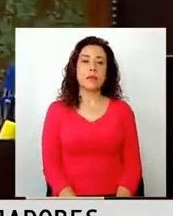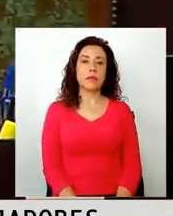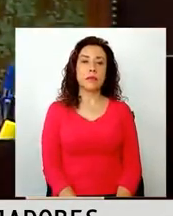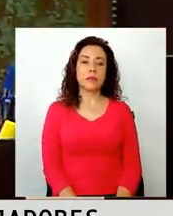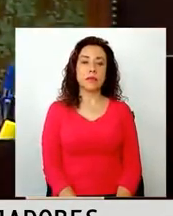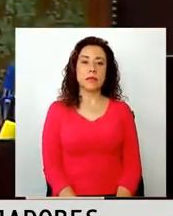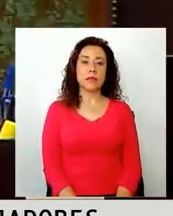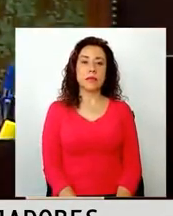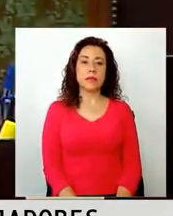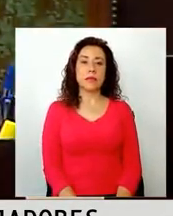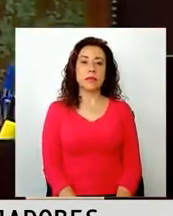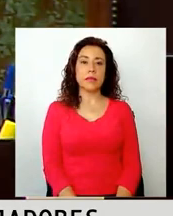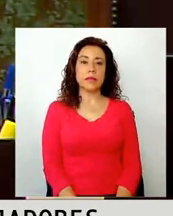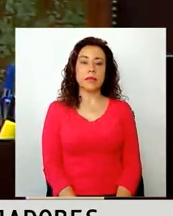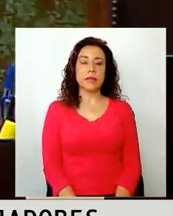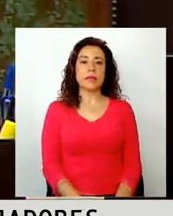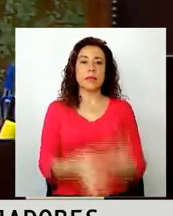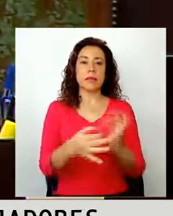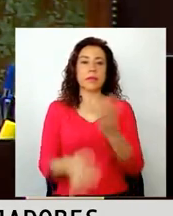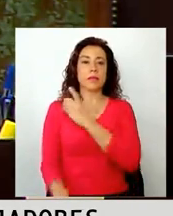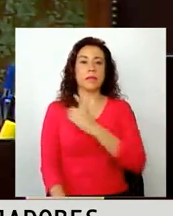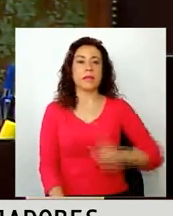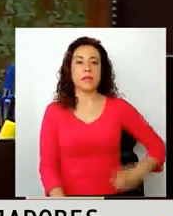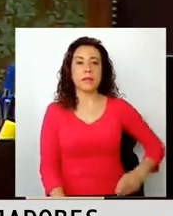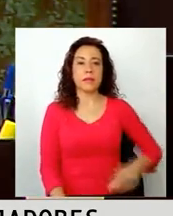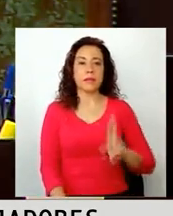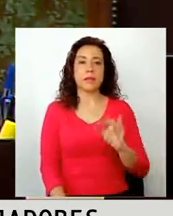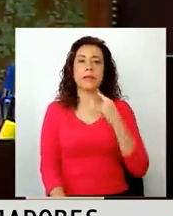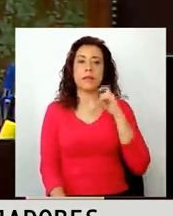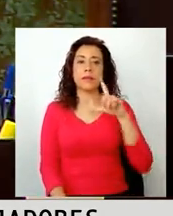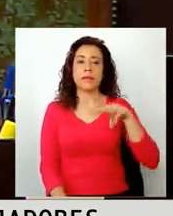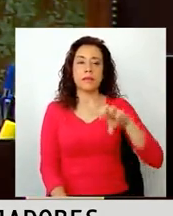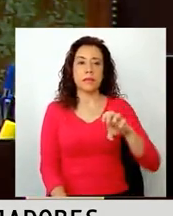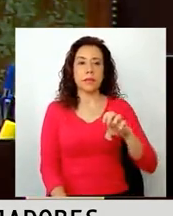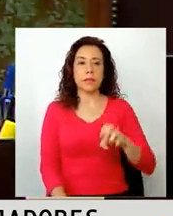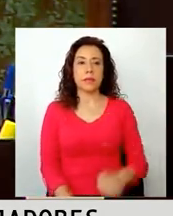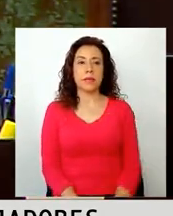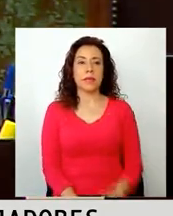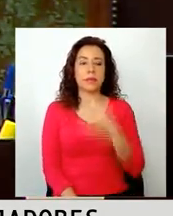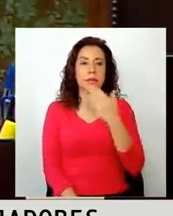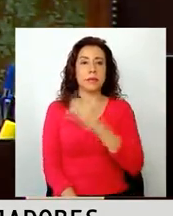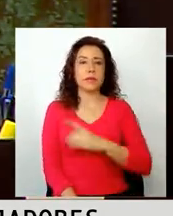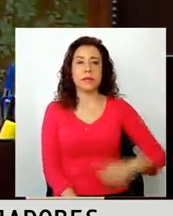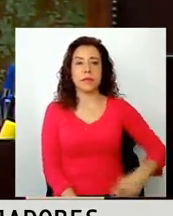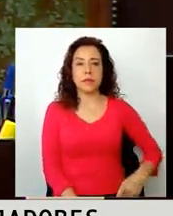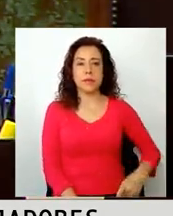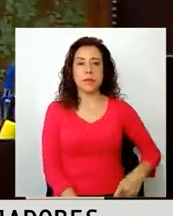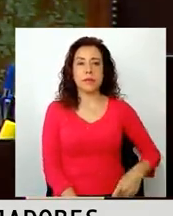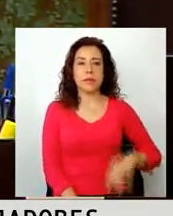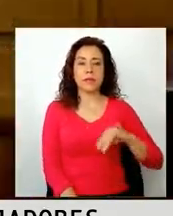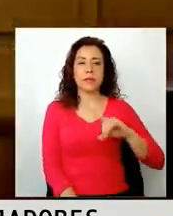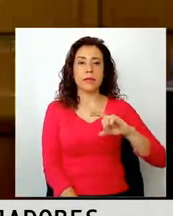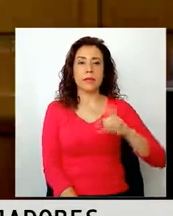Muchas gracias diputada Marcela riquelme a continuación tiene la palabra el diputado Don Andrés Giordano